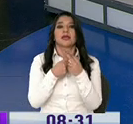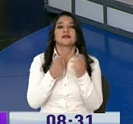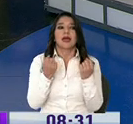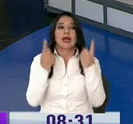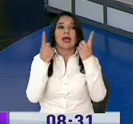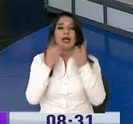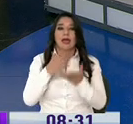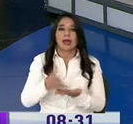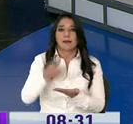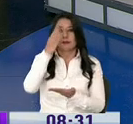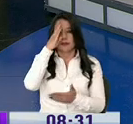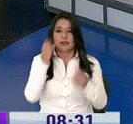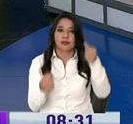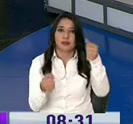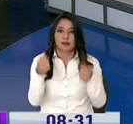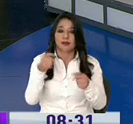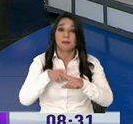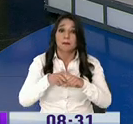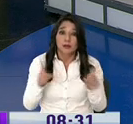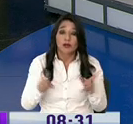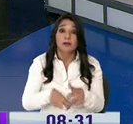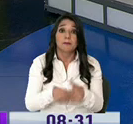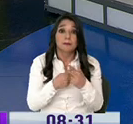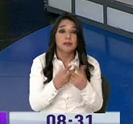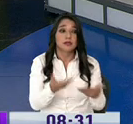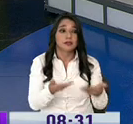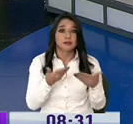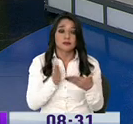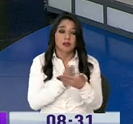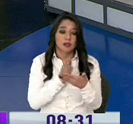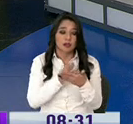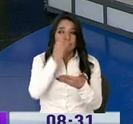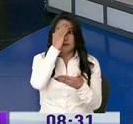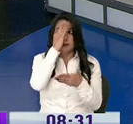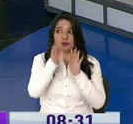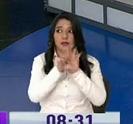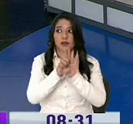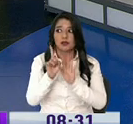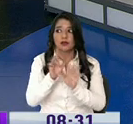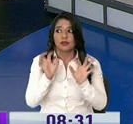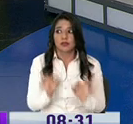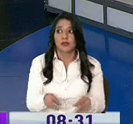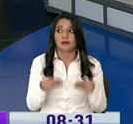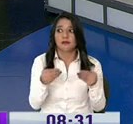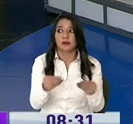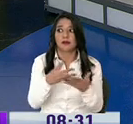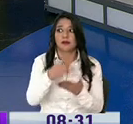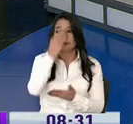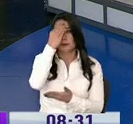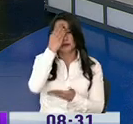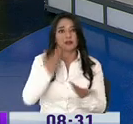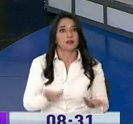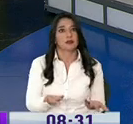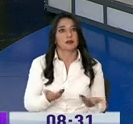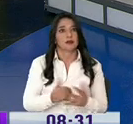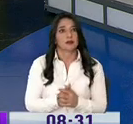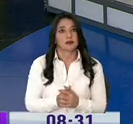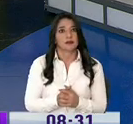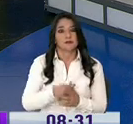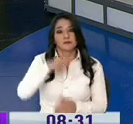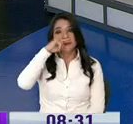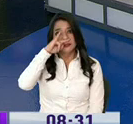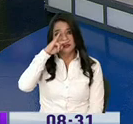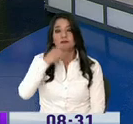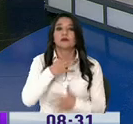aprender a manejar el auto. Y ahí recién nos dan el libro, ¿no? O sea, mire, tome, aprendas. Y eso de chiquita uno tiene que